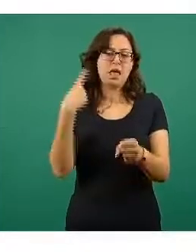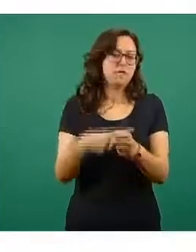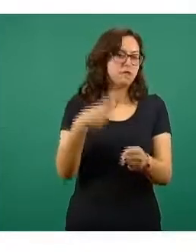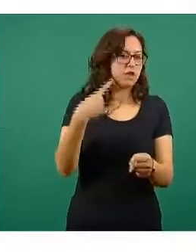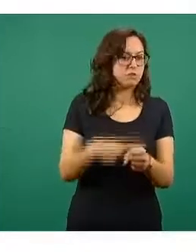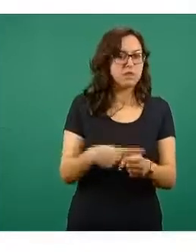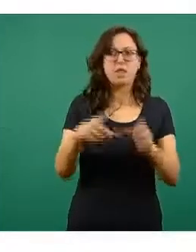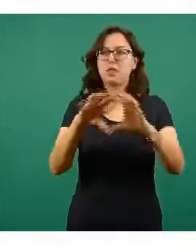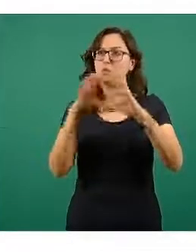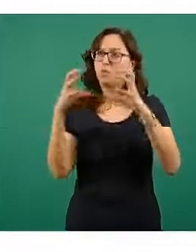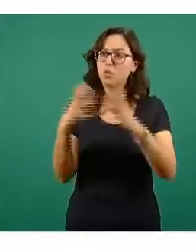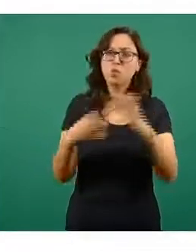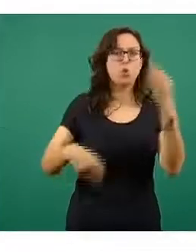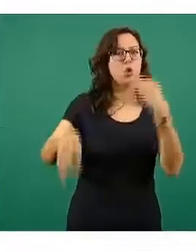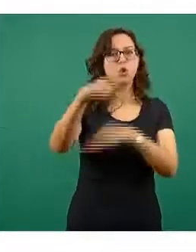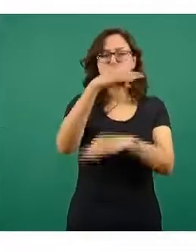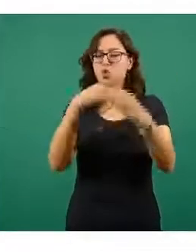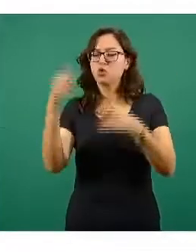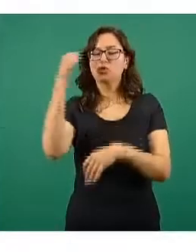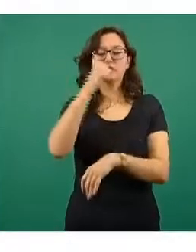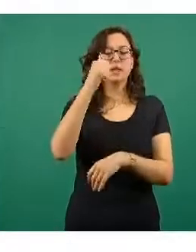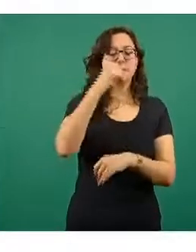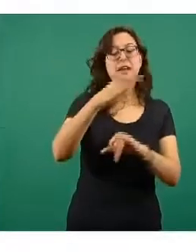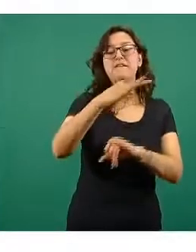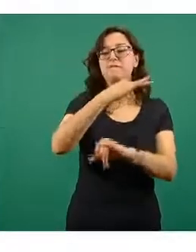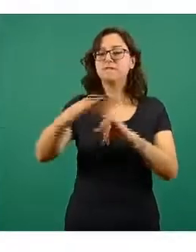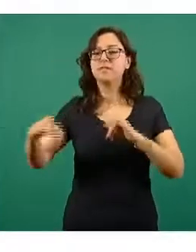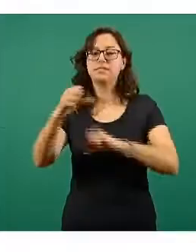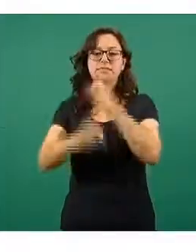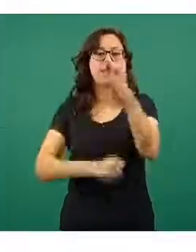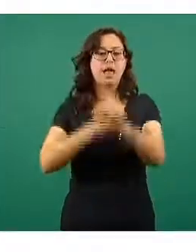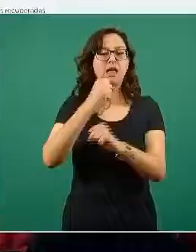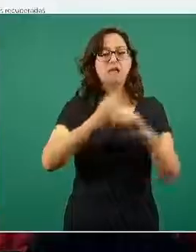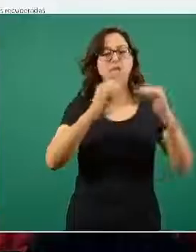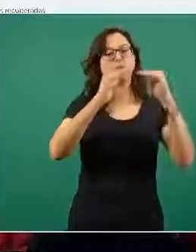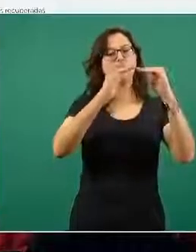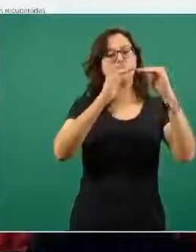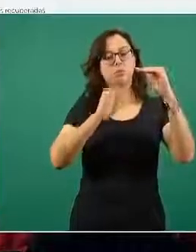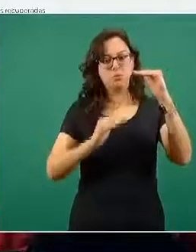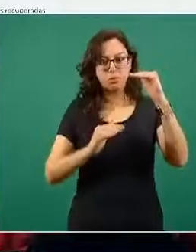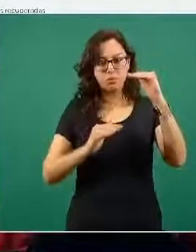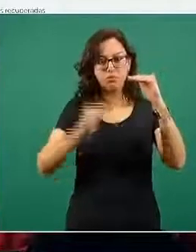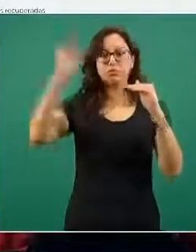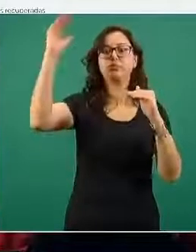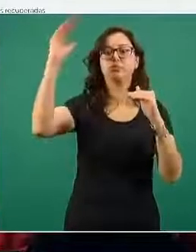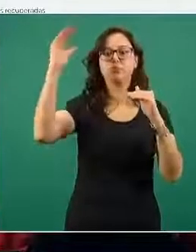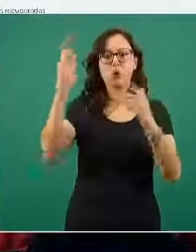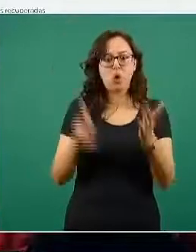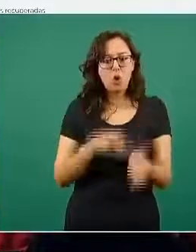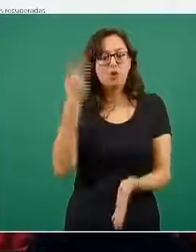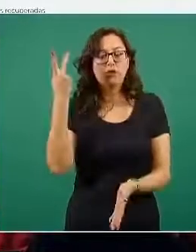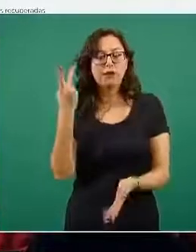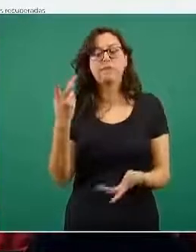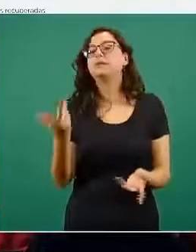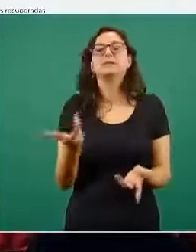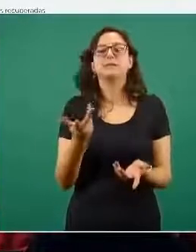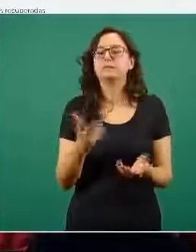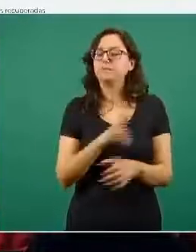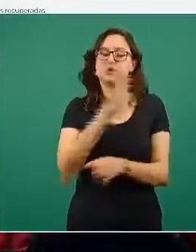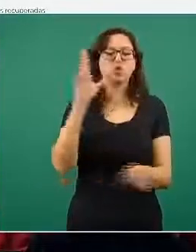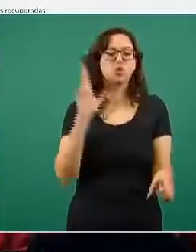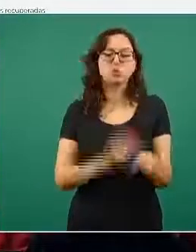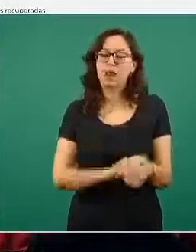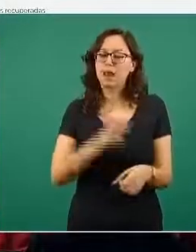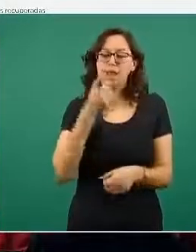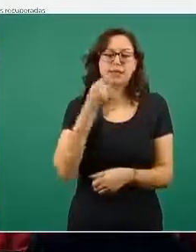todo el mundo. Cuando termina el año hay un descenso y luego se recupera. Esta es una continuidad de la epidemia